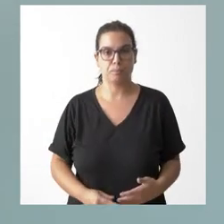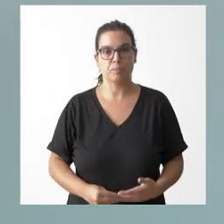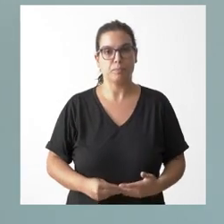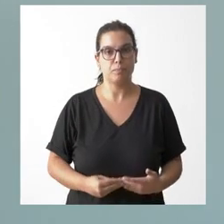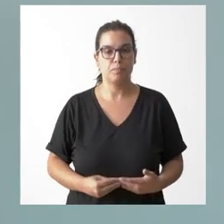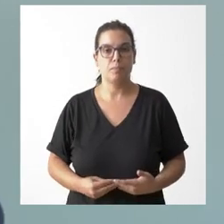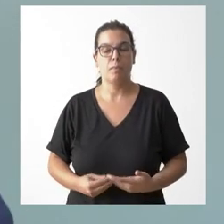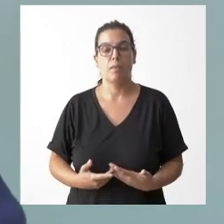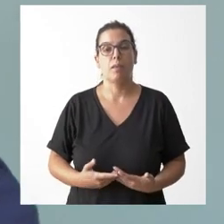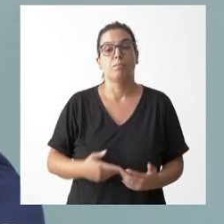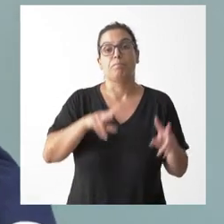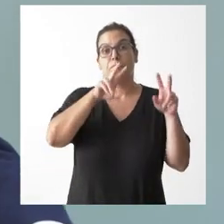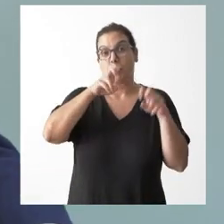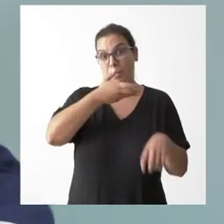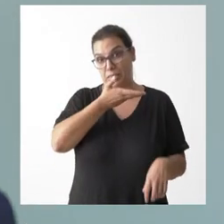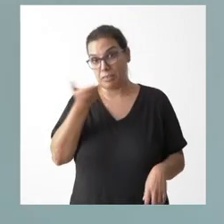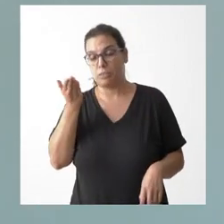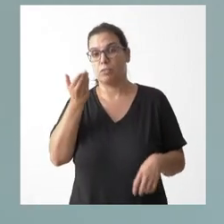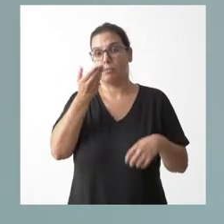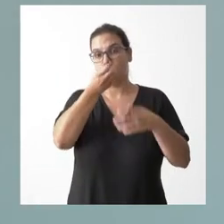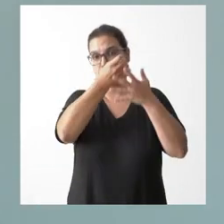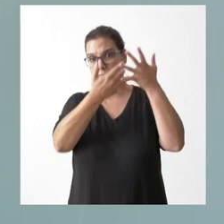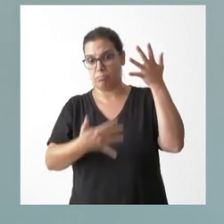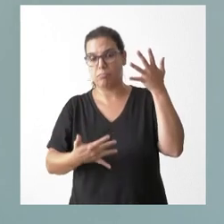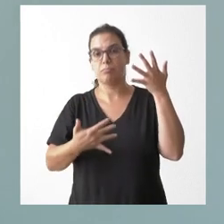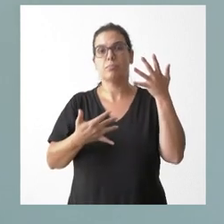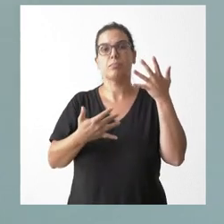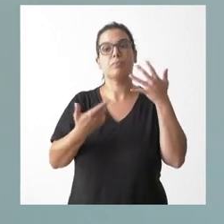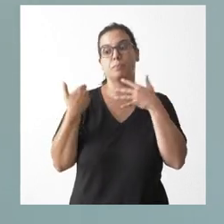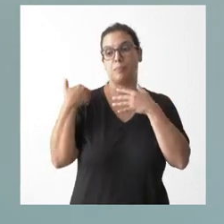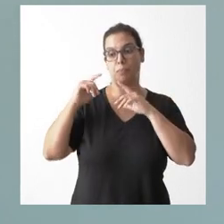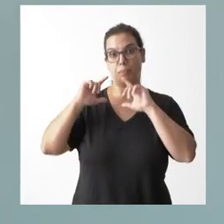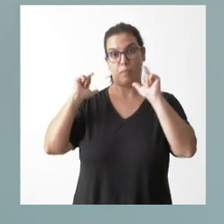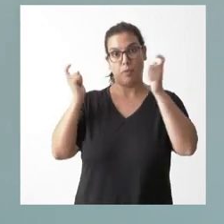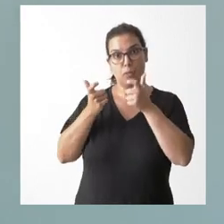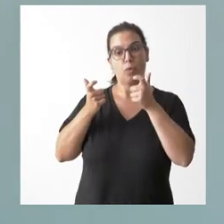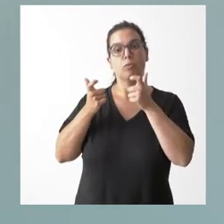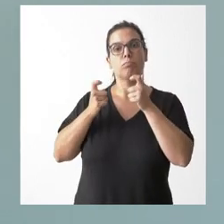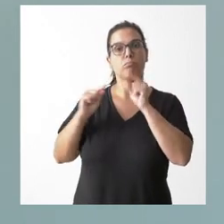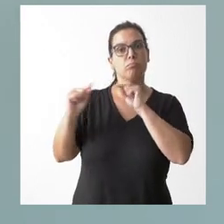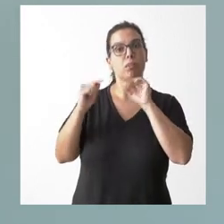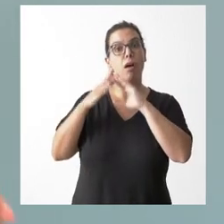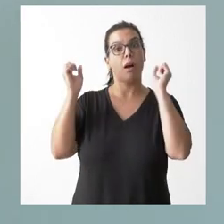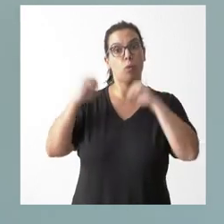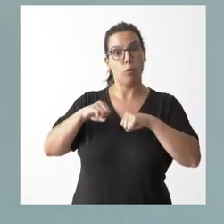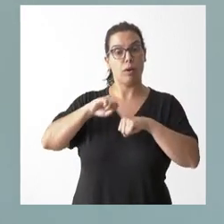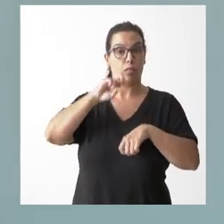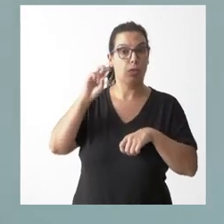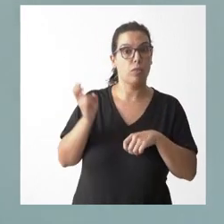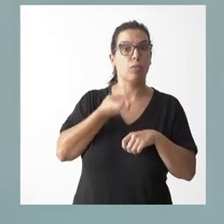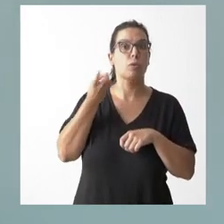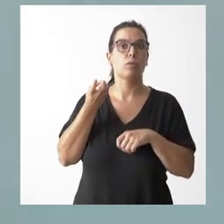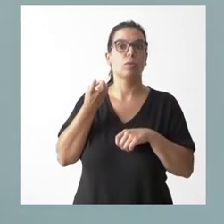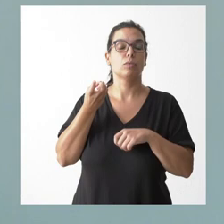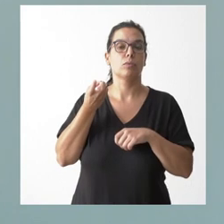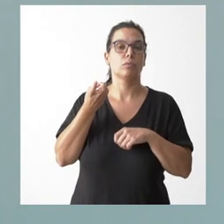Entrando en el resto de los temas que han sido objeto de acuerdo, y dejamos este ya para